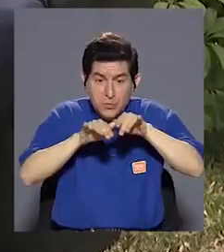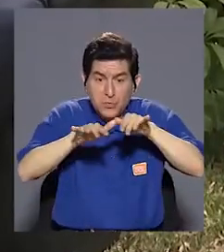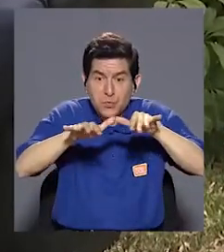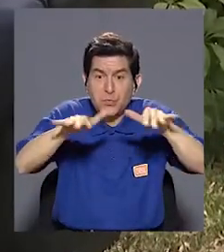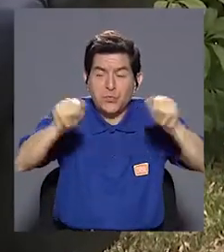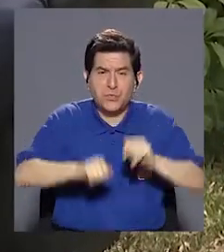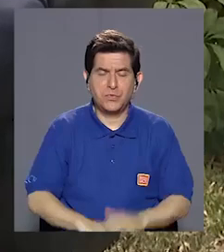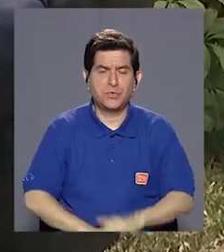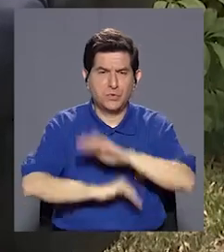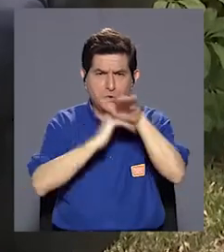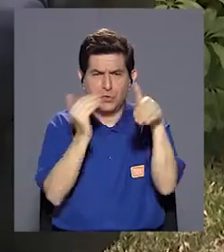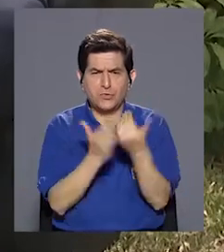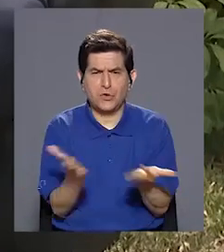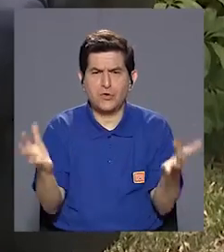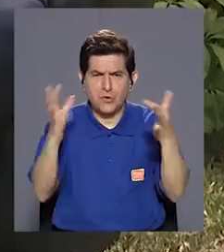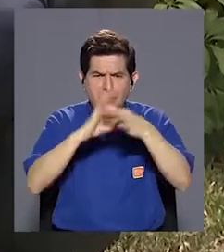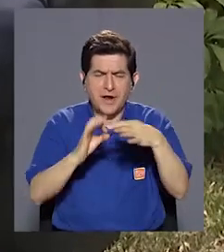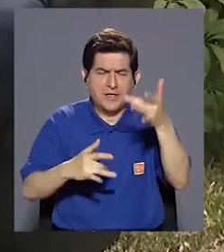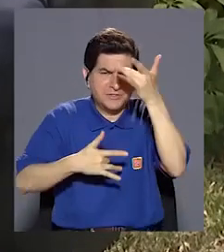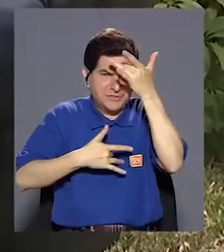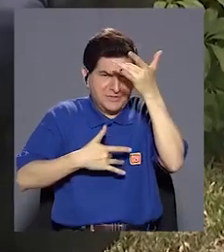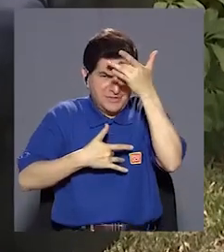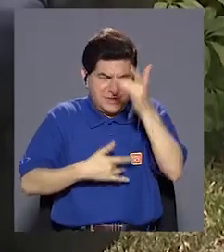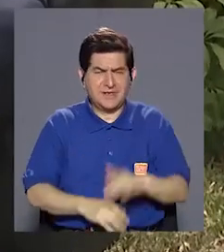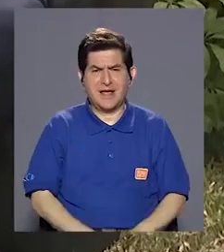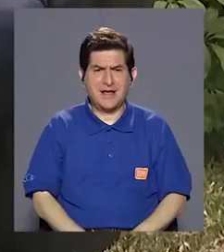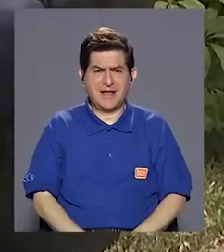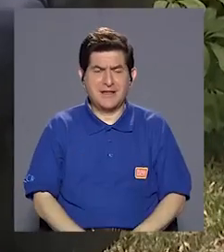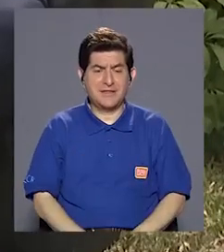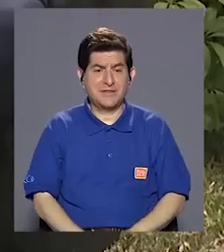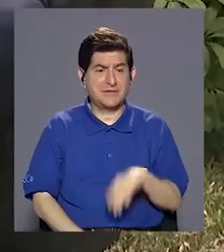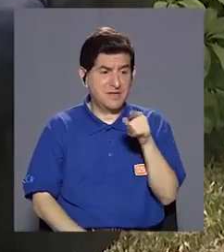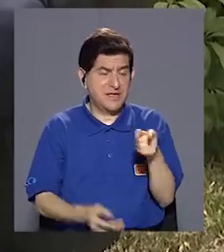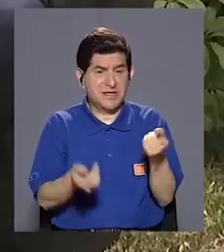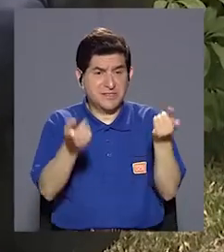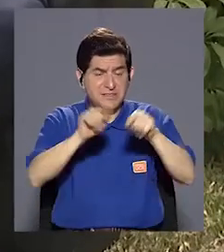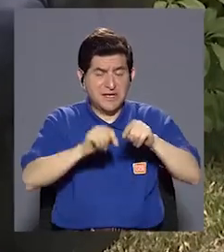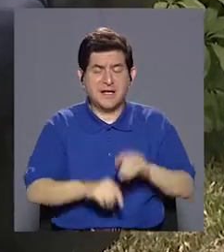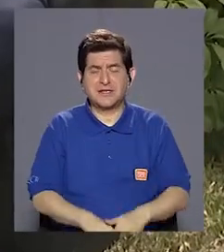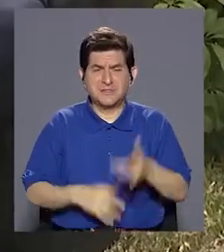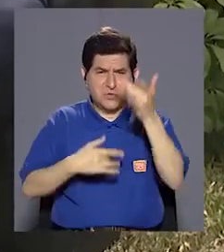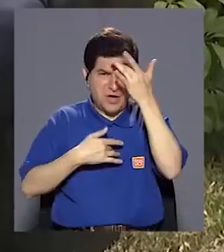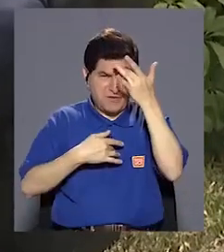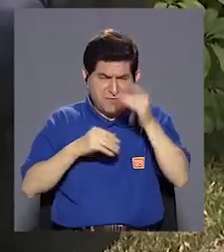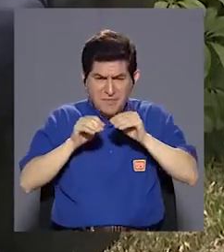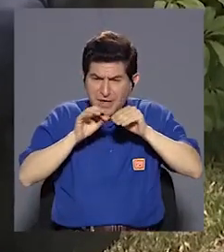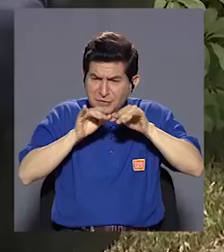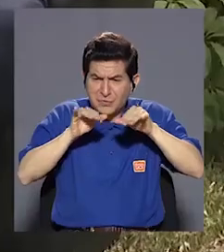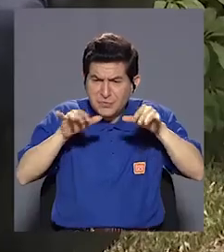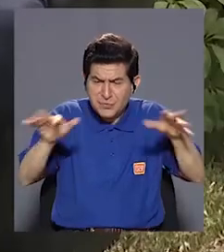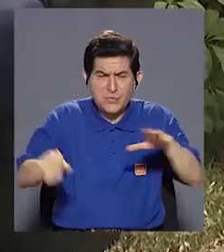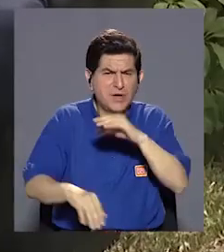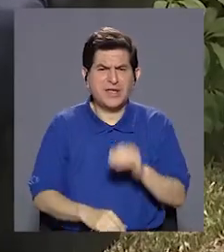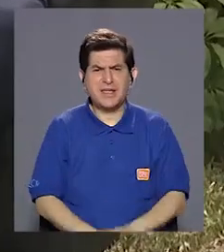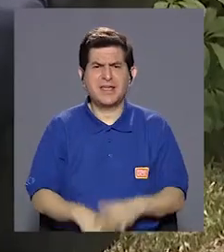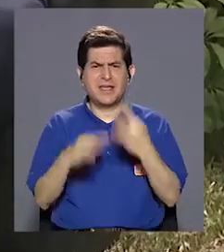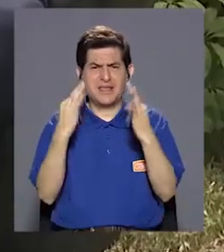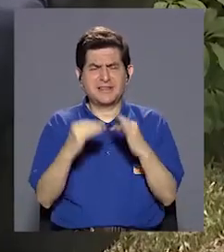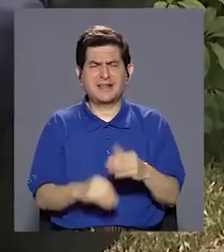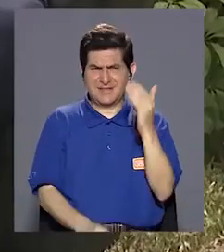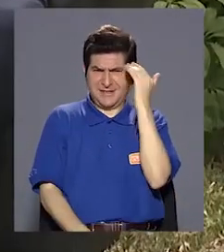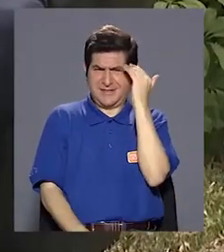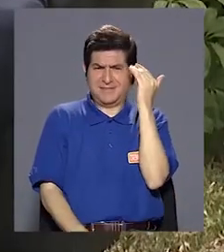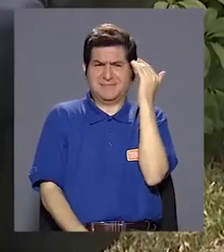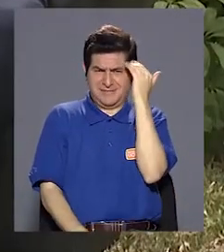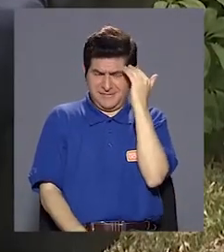de microorganismos? Todo esto que tiene que ver con enfermedades, la transmisión de las enfermedades además, y que por qué no hacemos como insight de